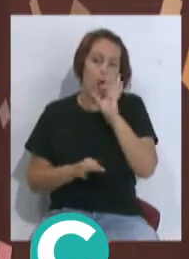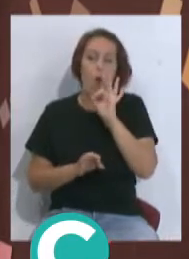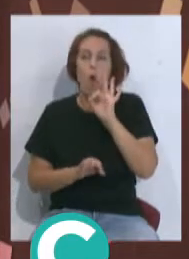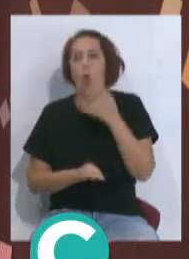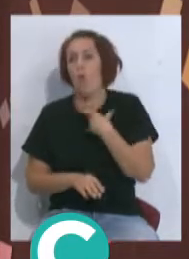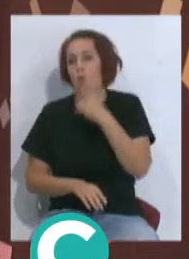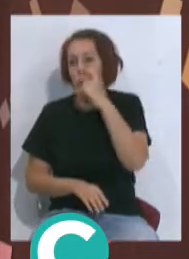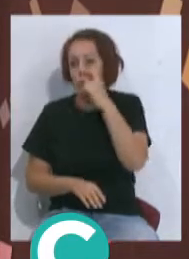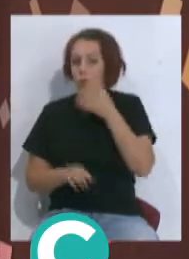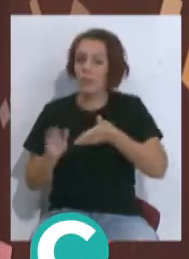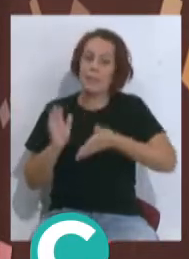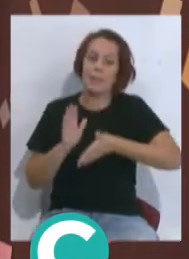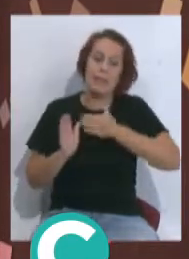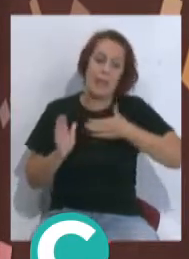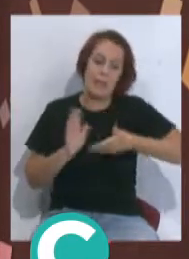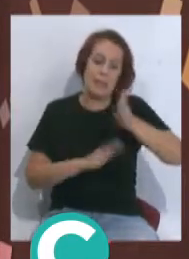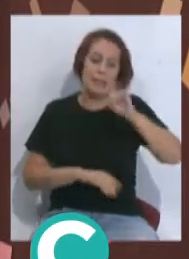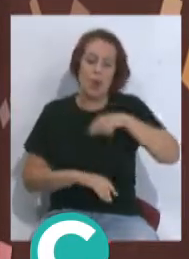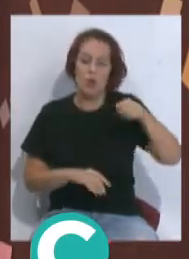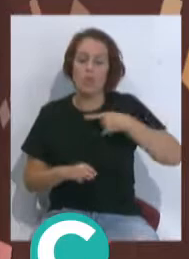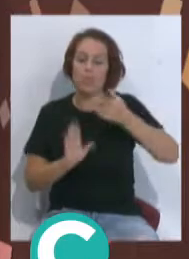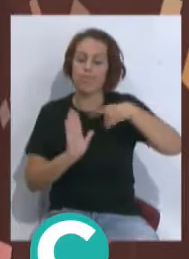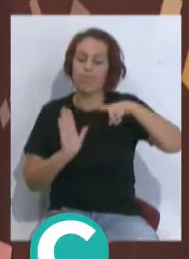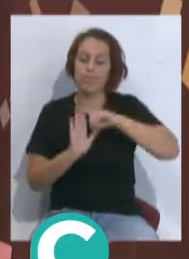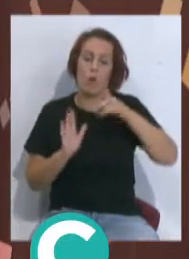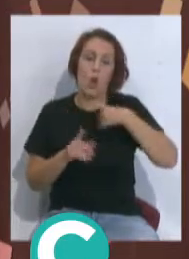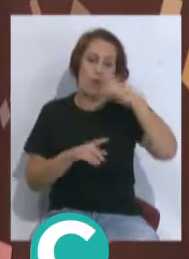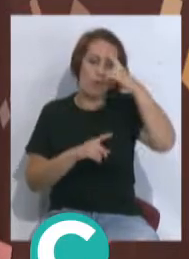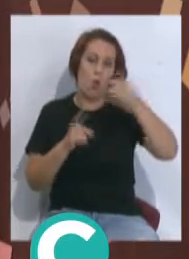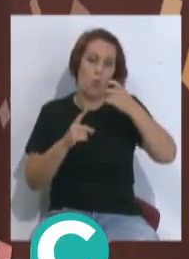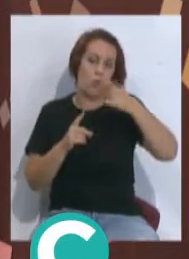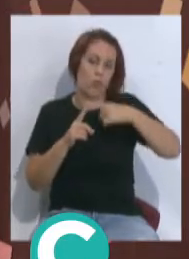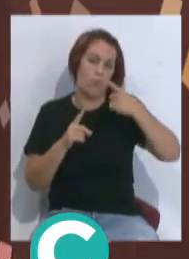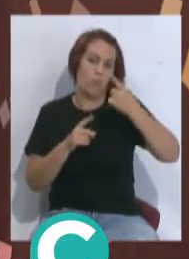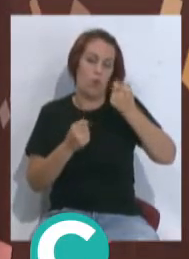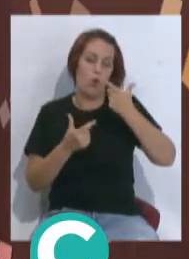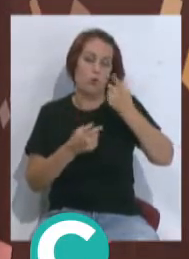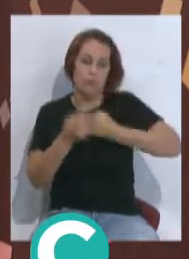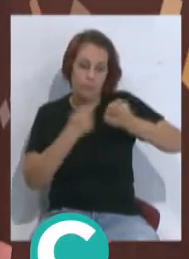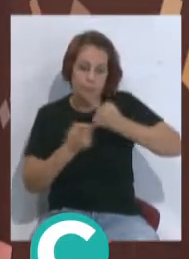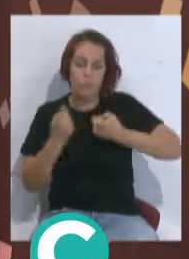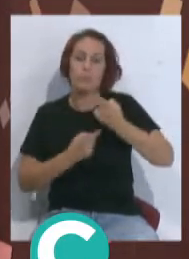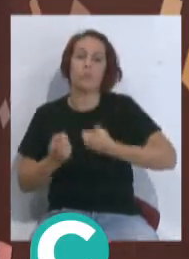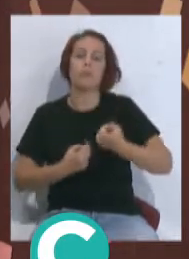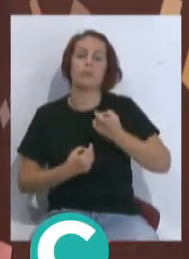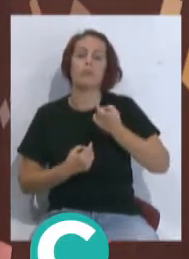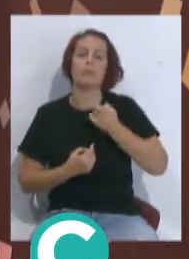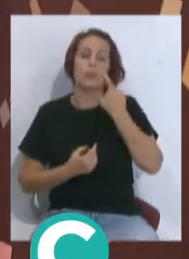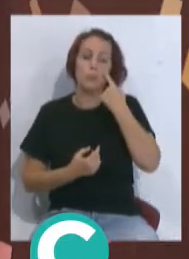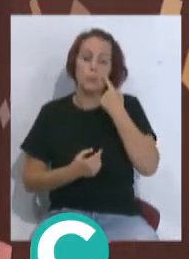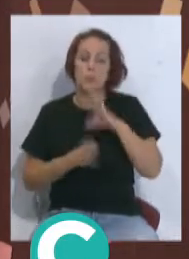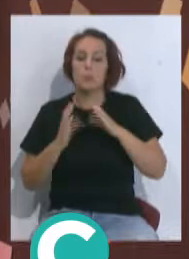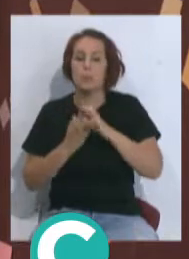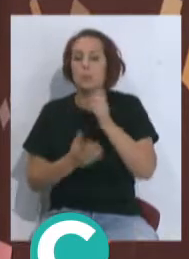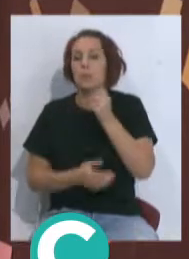junio, o no salir, para tratar de tener, bueno, pues un sondeo, un acercamiento a qué número